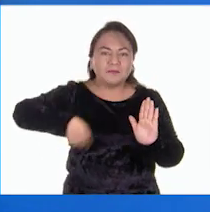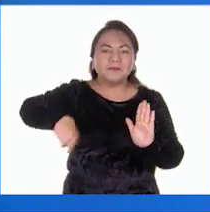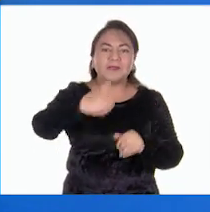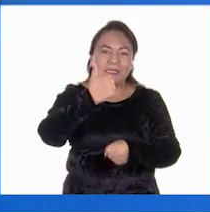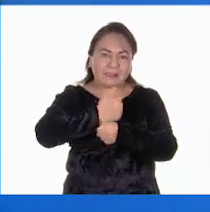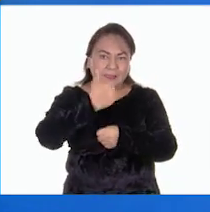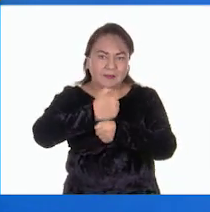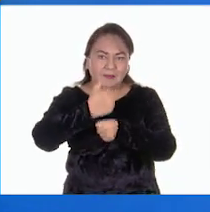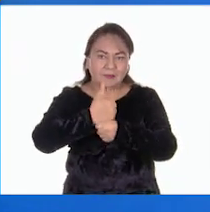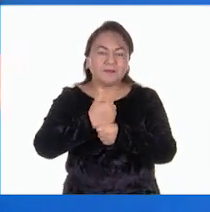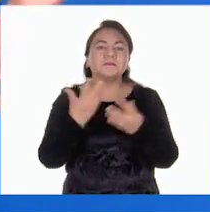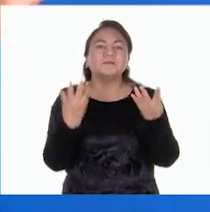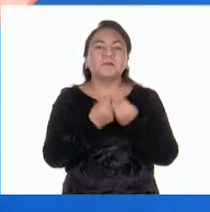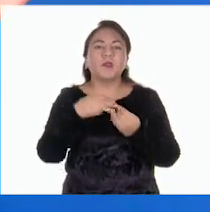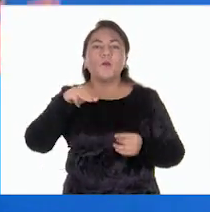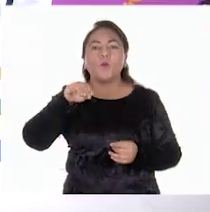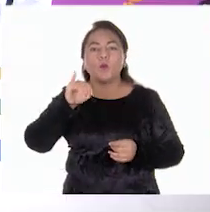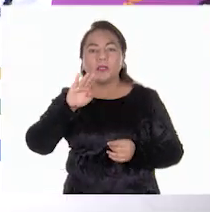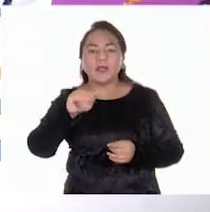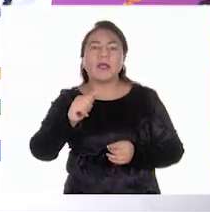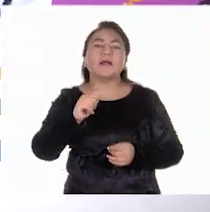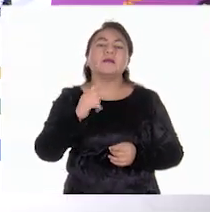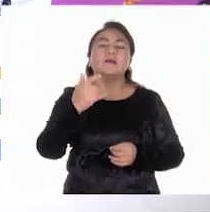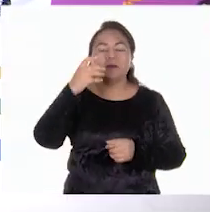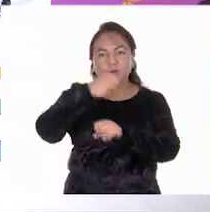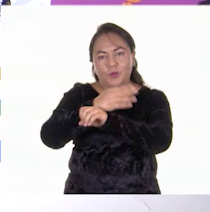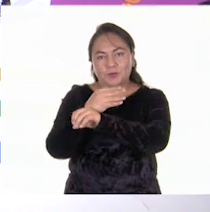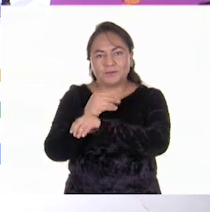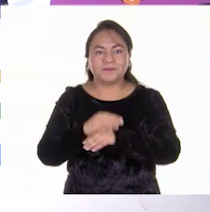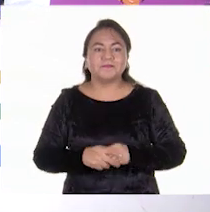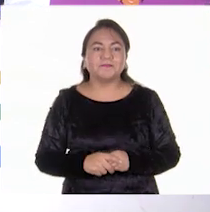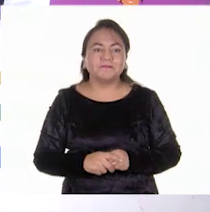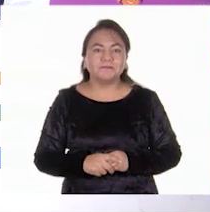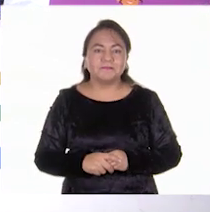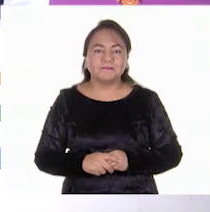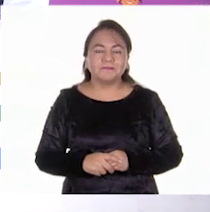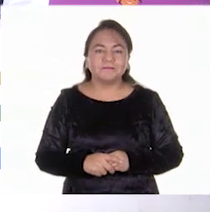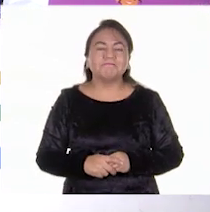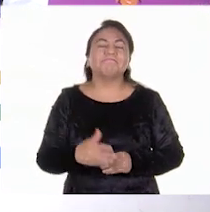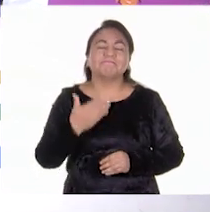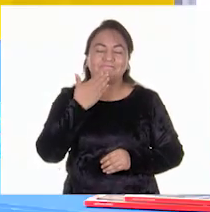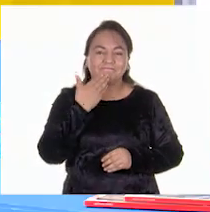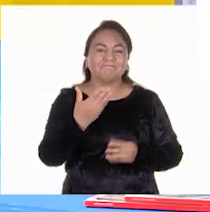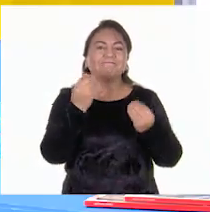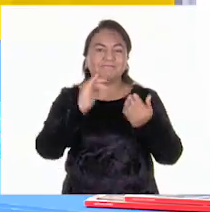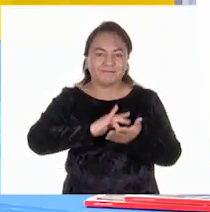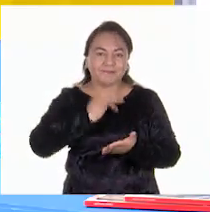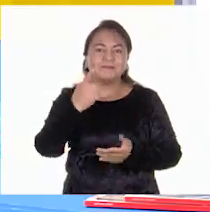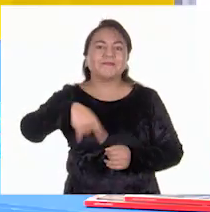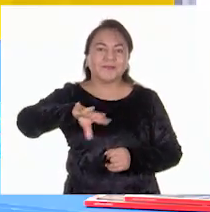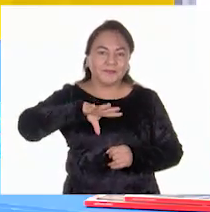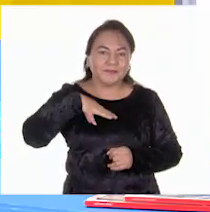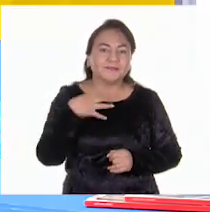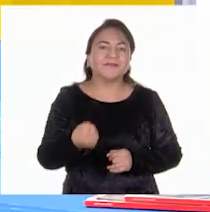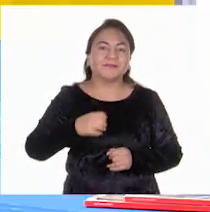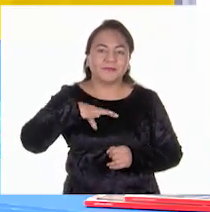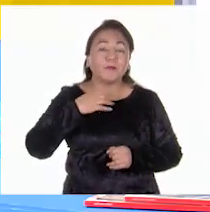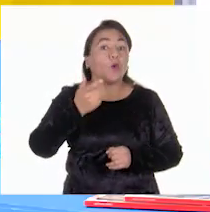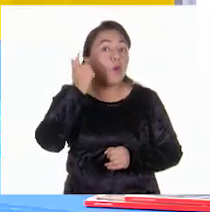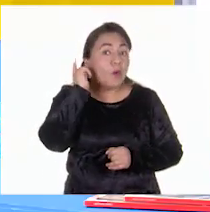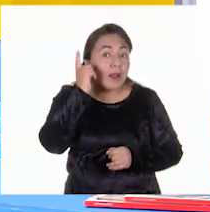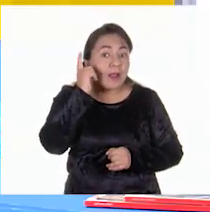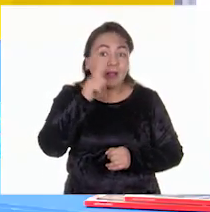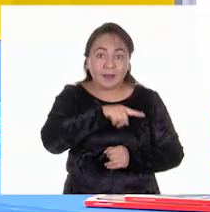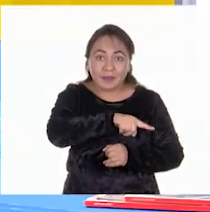la colaboración de Mónica y de Ton. Así es, María. Muchas gracias por el esfuerzo realizado. Ojalá